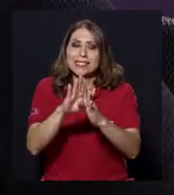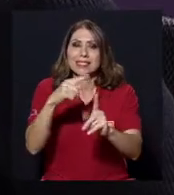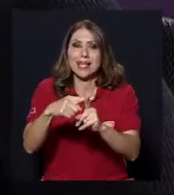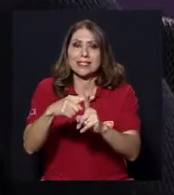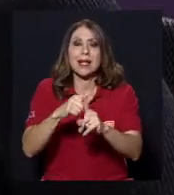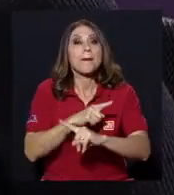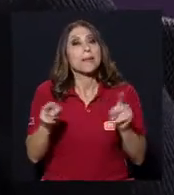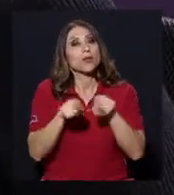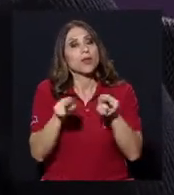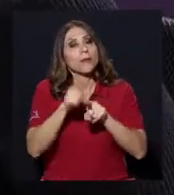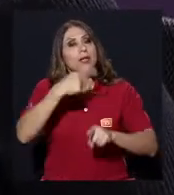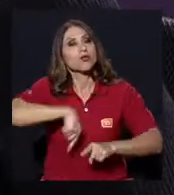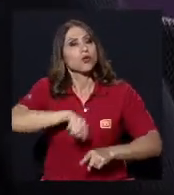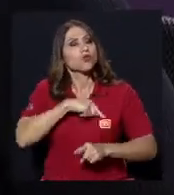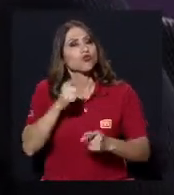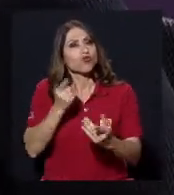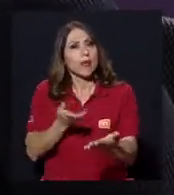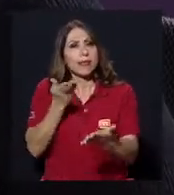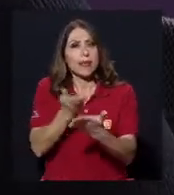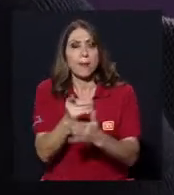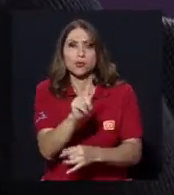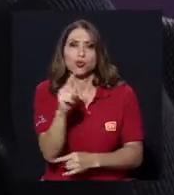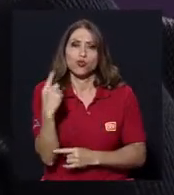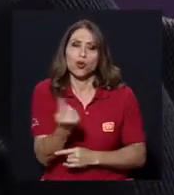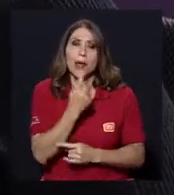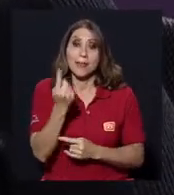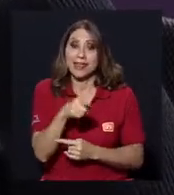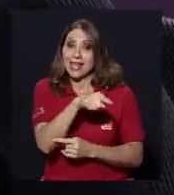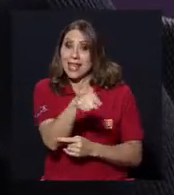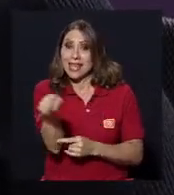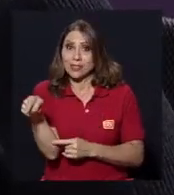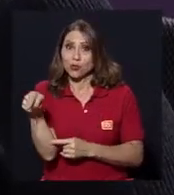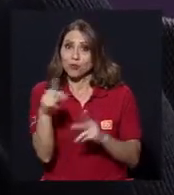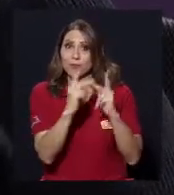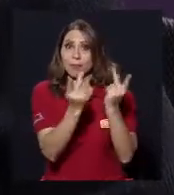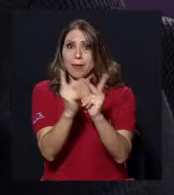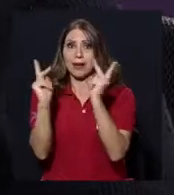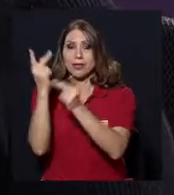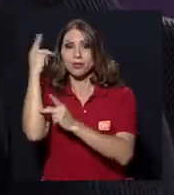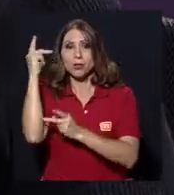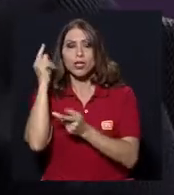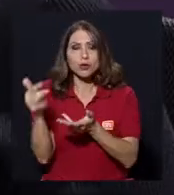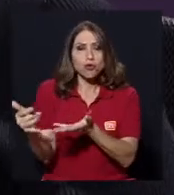planteamos que no solamente era necesario recoger esto que decían los partidos, sino también